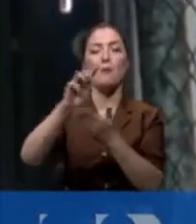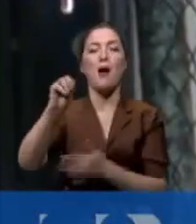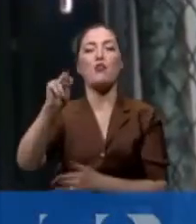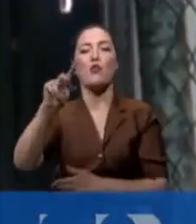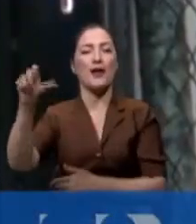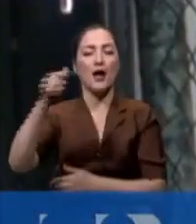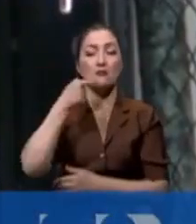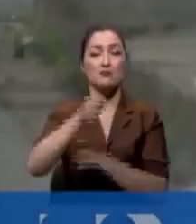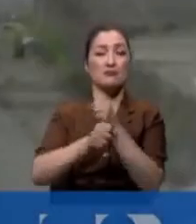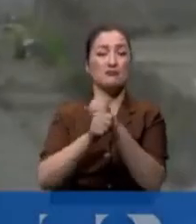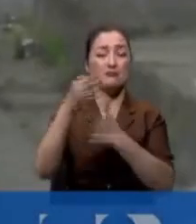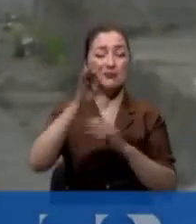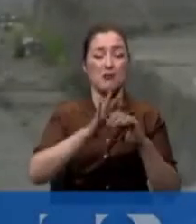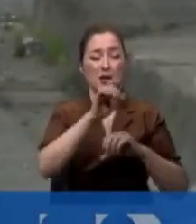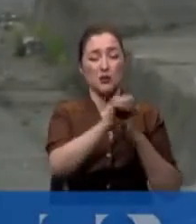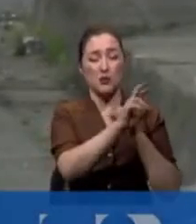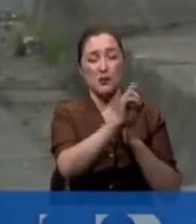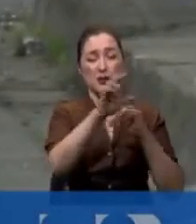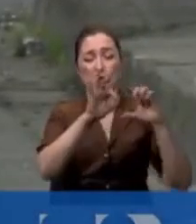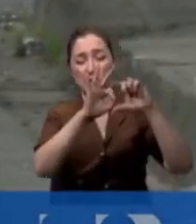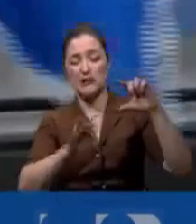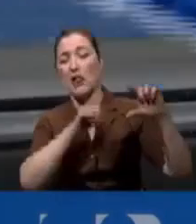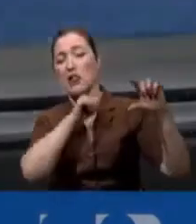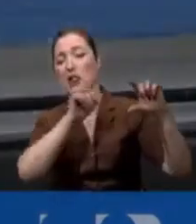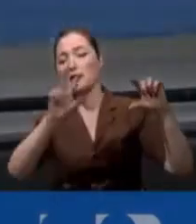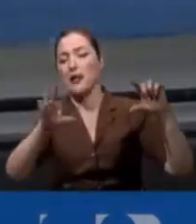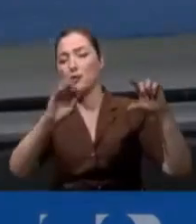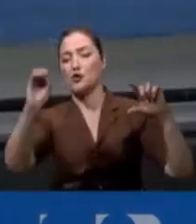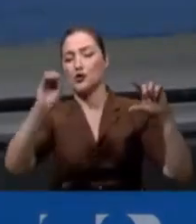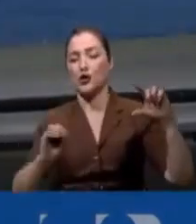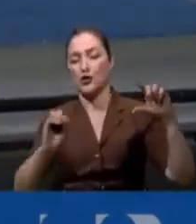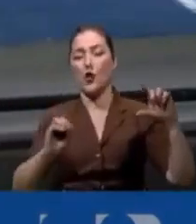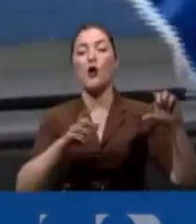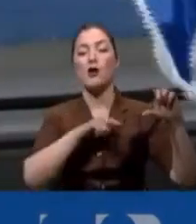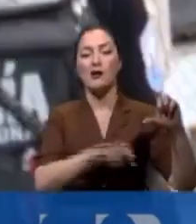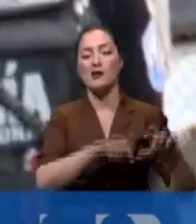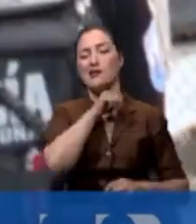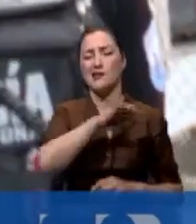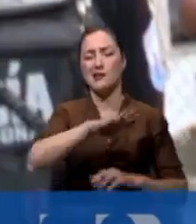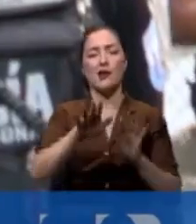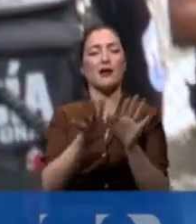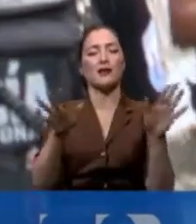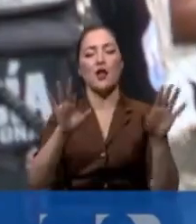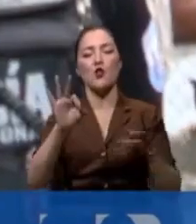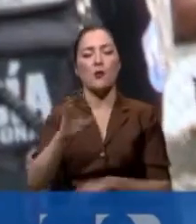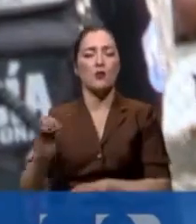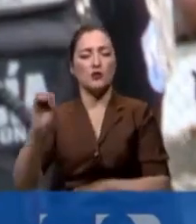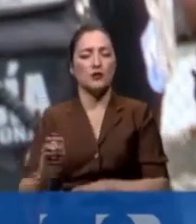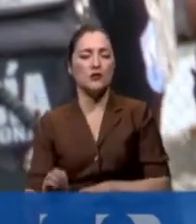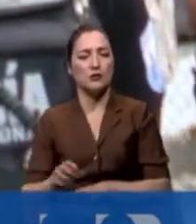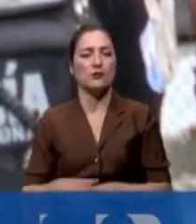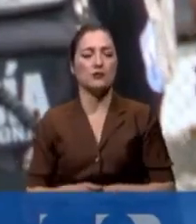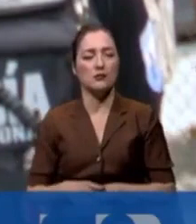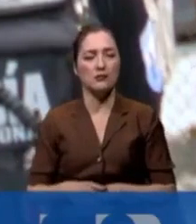en lo que va del año se ha reducido en un 3% el ámbito delincuencial y en un 9% el ámbito delictivo. Y eso ha permitido que nosotros reduzcamos